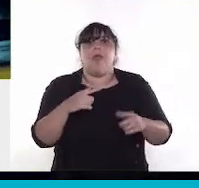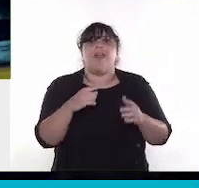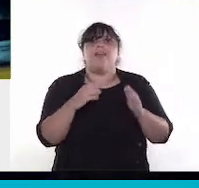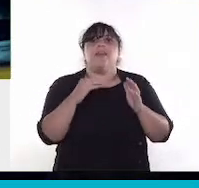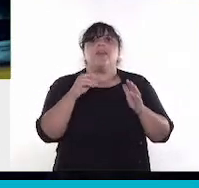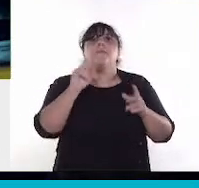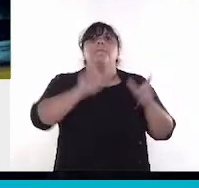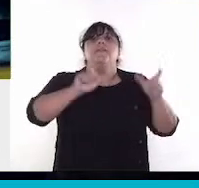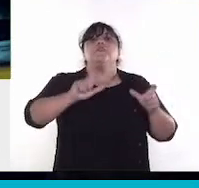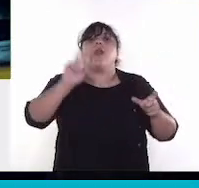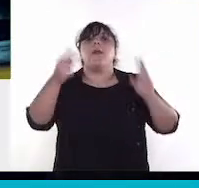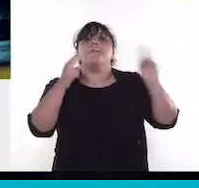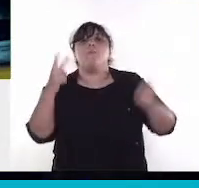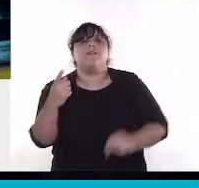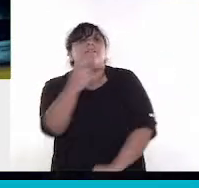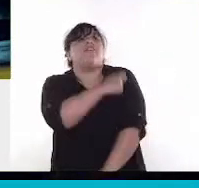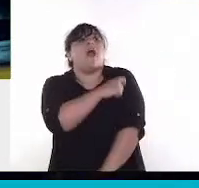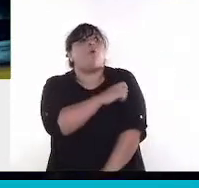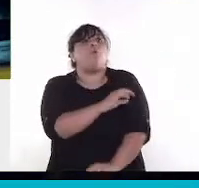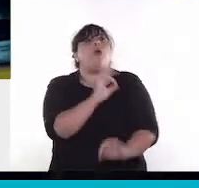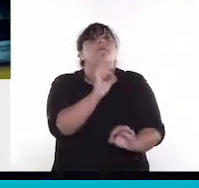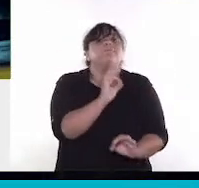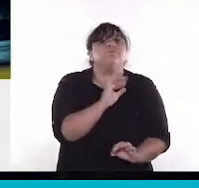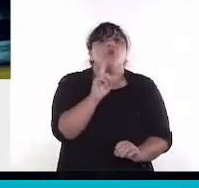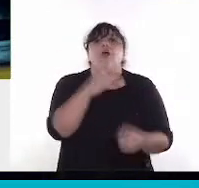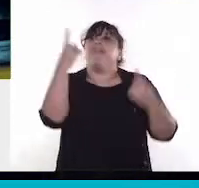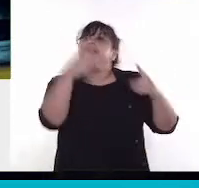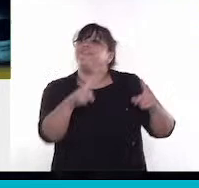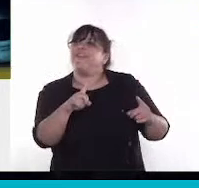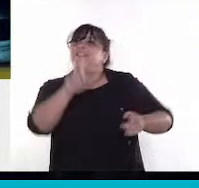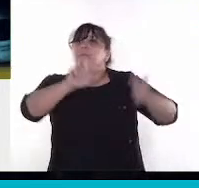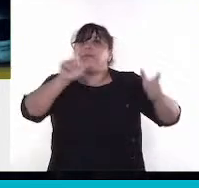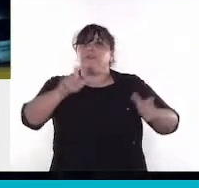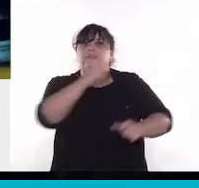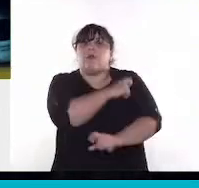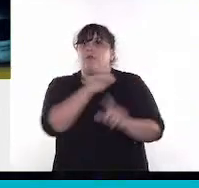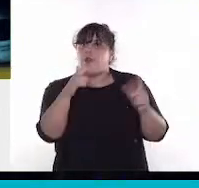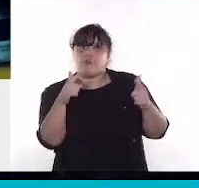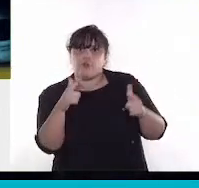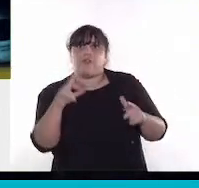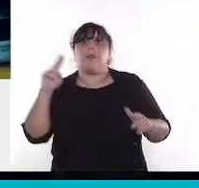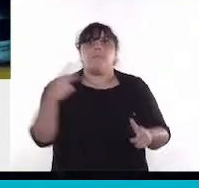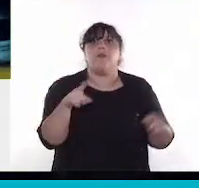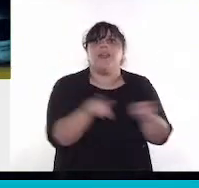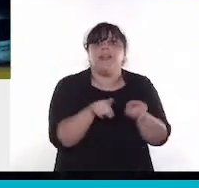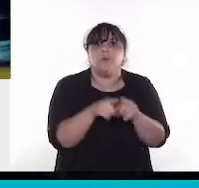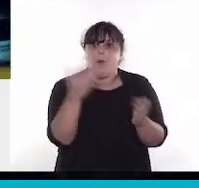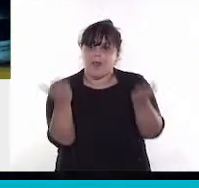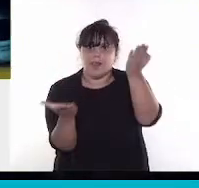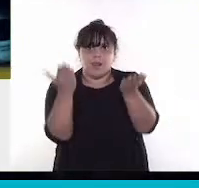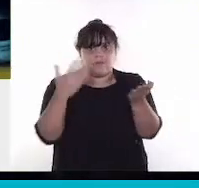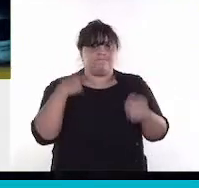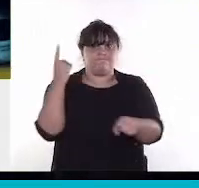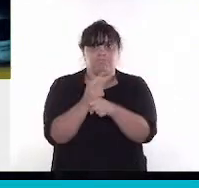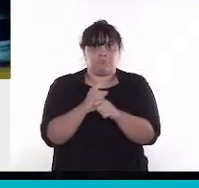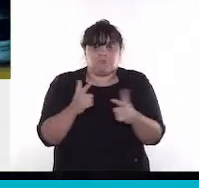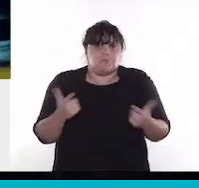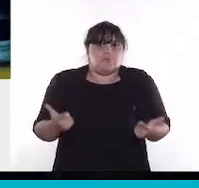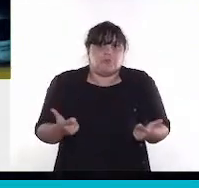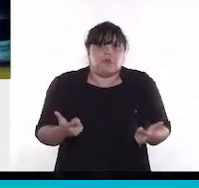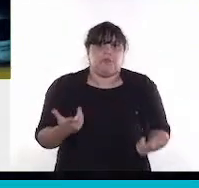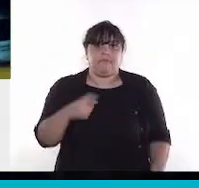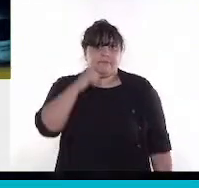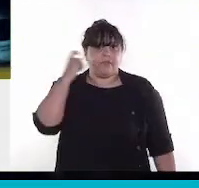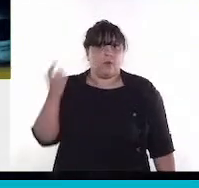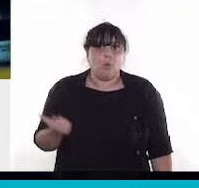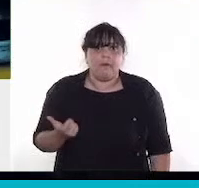fallecidos vacunados para poder contrastar con los fallecidos no vacunados. Una vergüenza, una pérdida